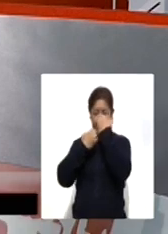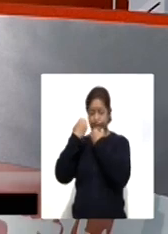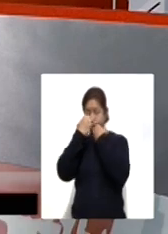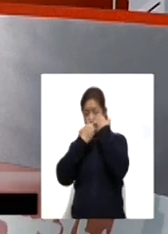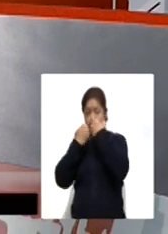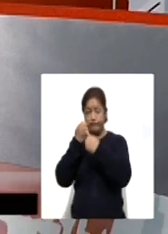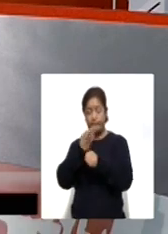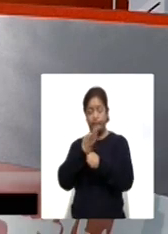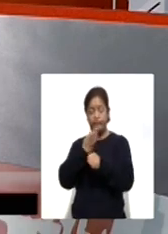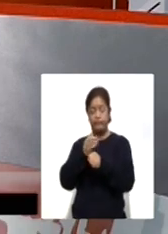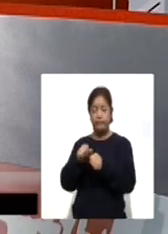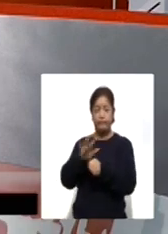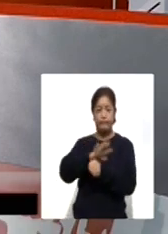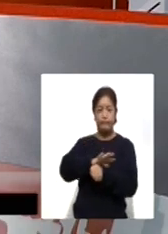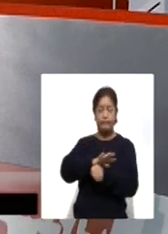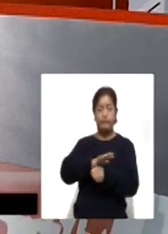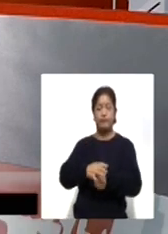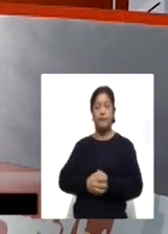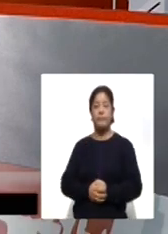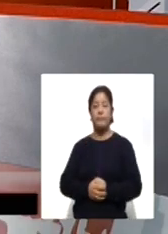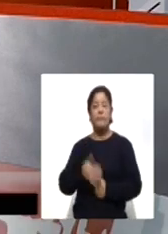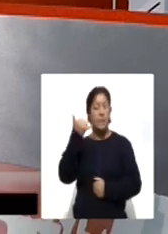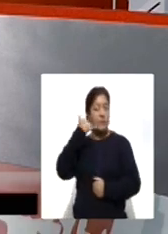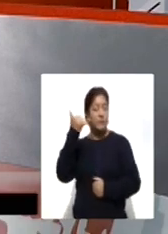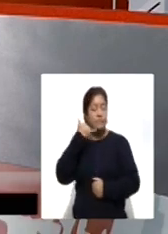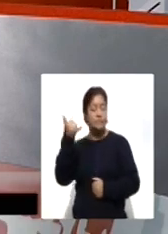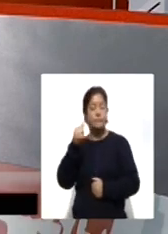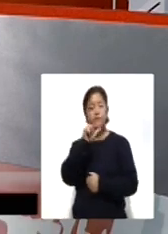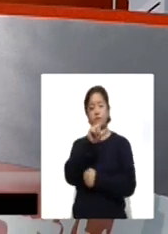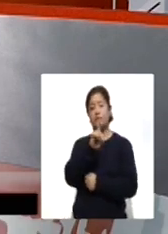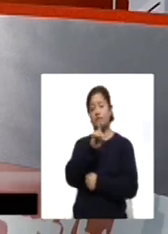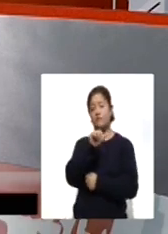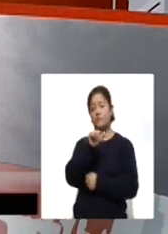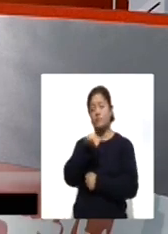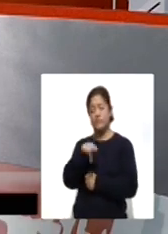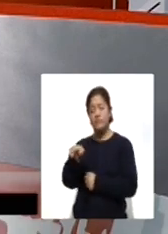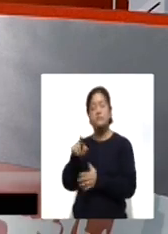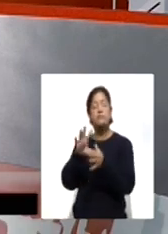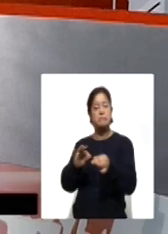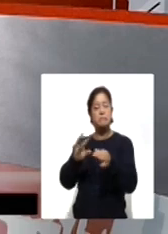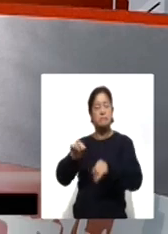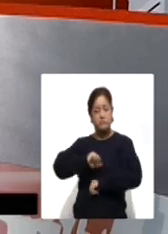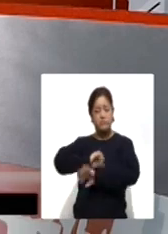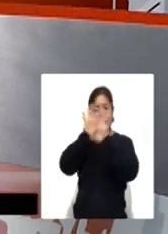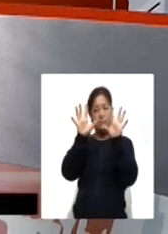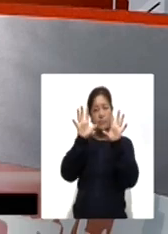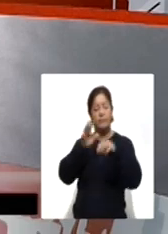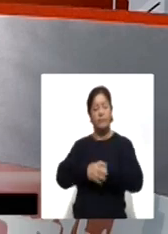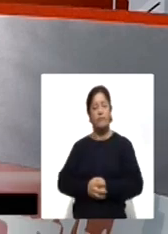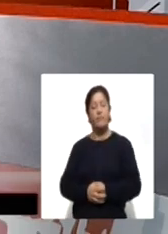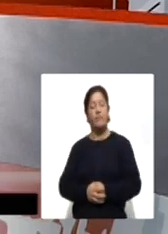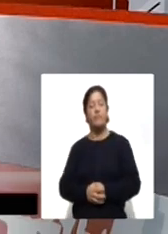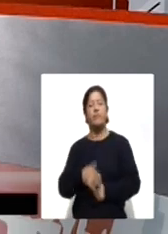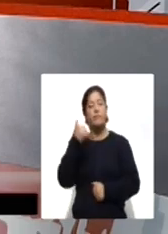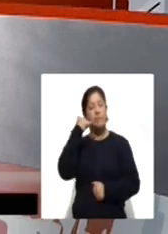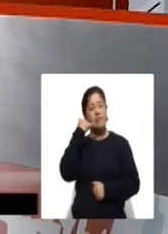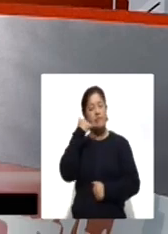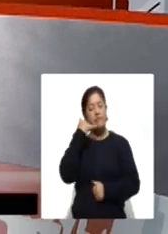de COVID-19. Nos enlazamos vía telefónica con Adán Morales, quien nos tiene la información a detalle. Adelante, Adán, muy buenas